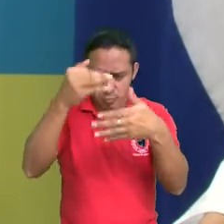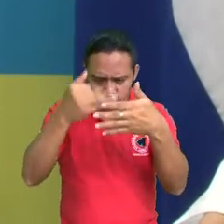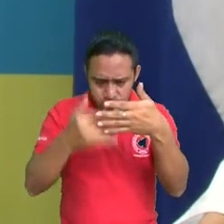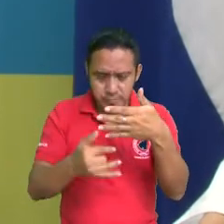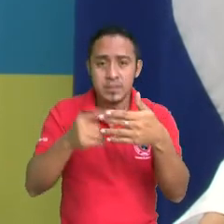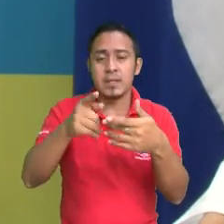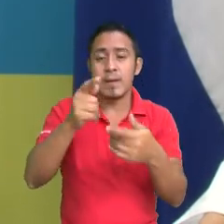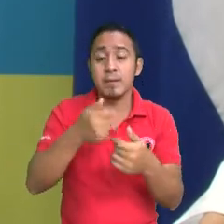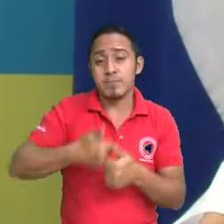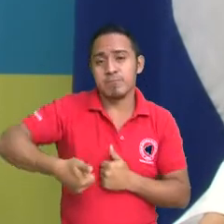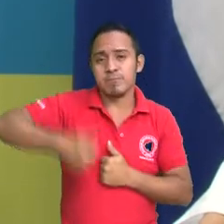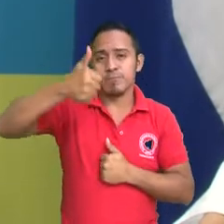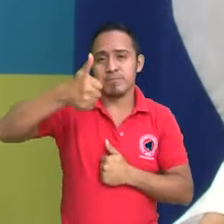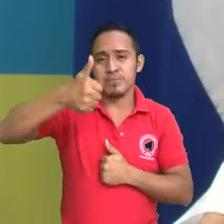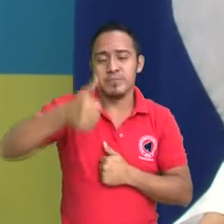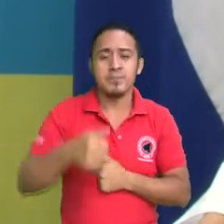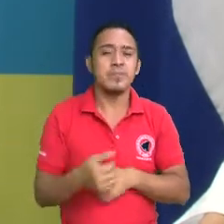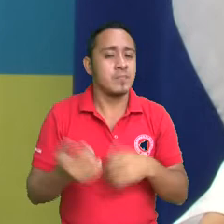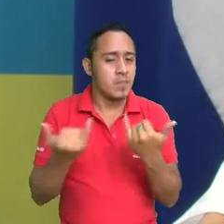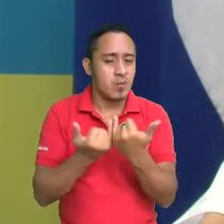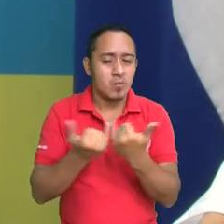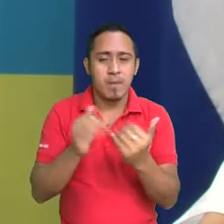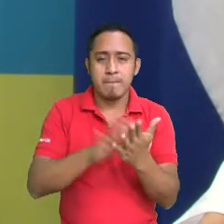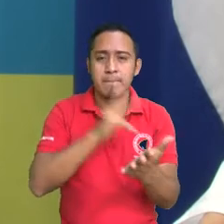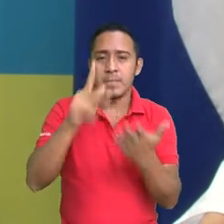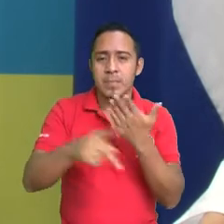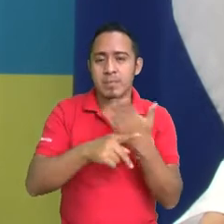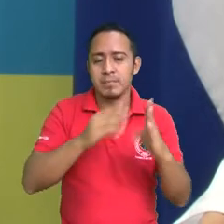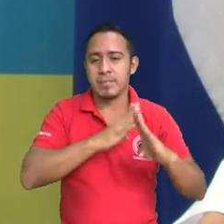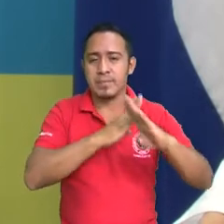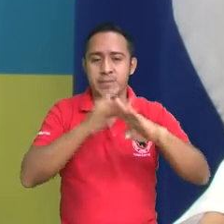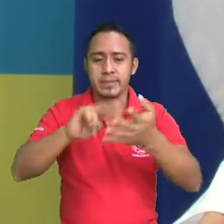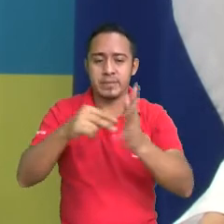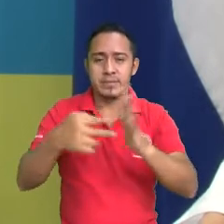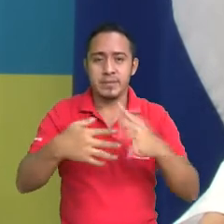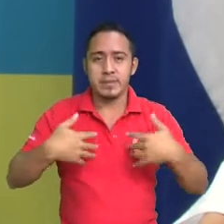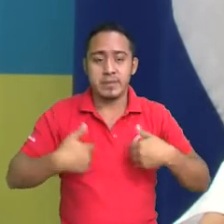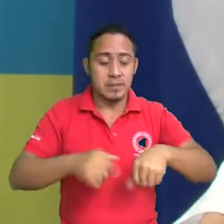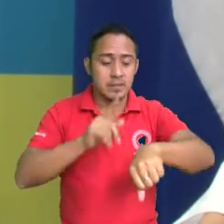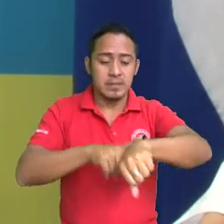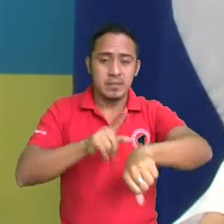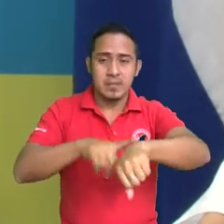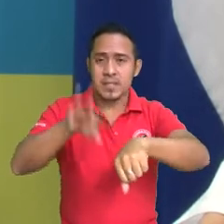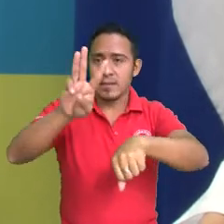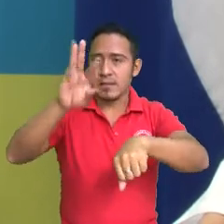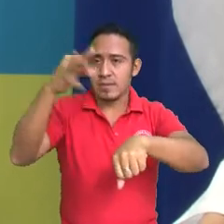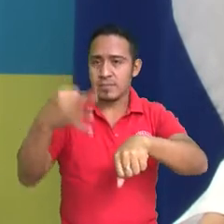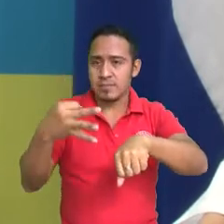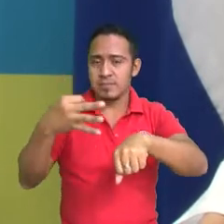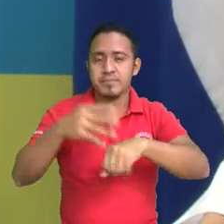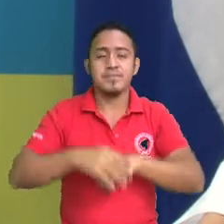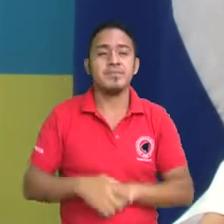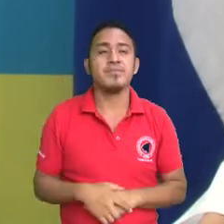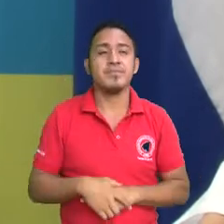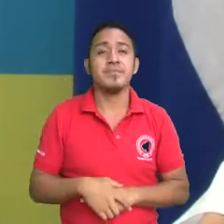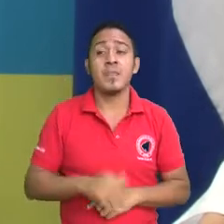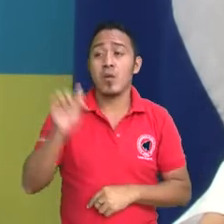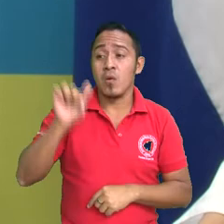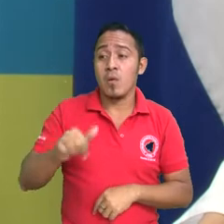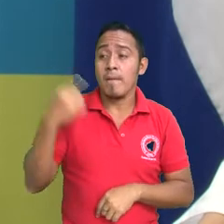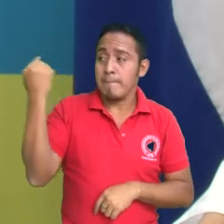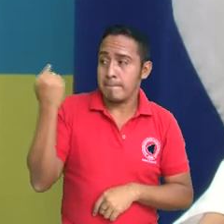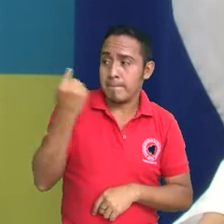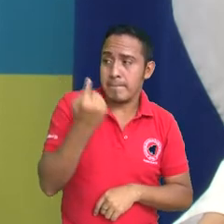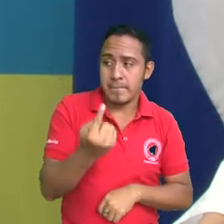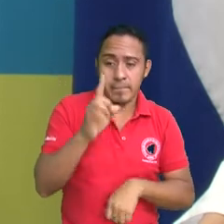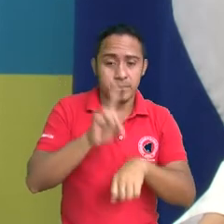darle like y por supuesto seguir los programas de Prevenir el Saludo en punto de las 3 de la tarde. Hoy contamos con la